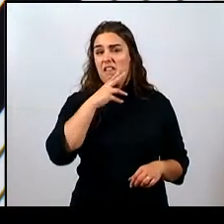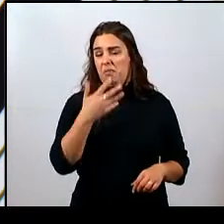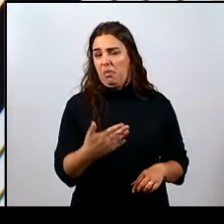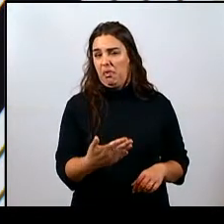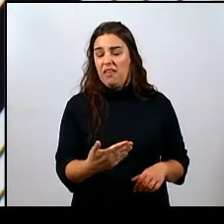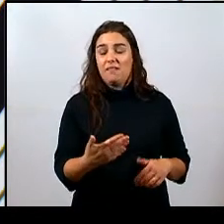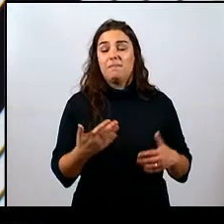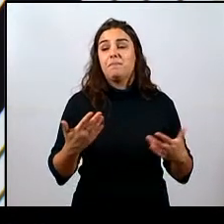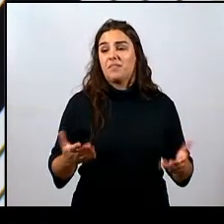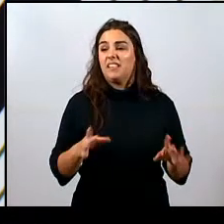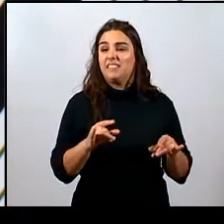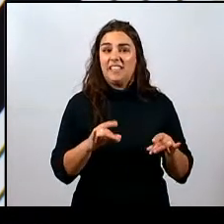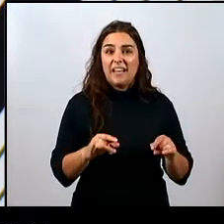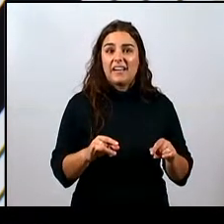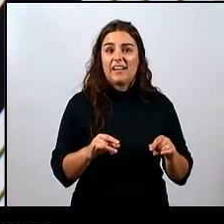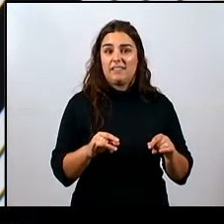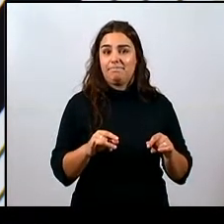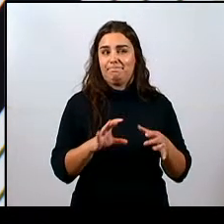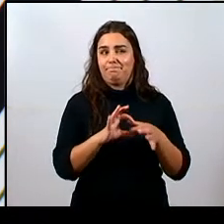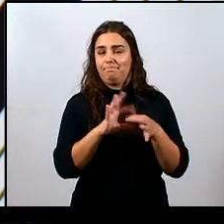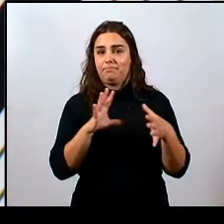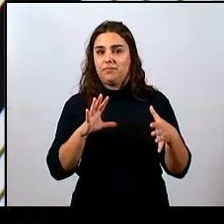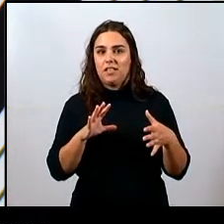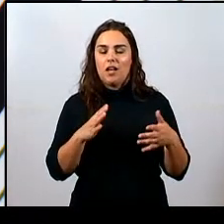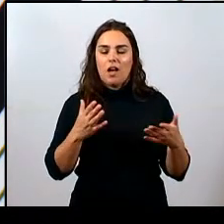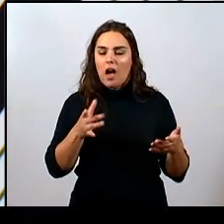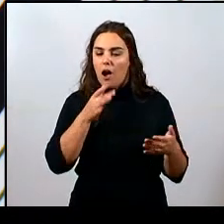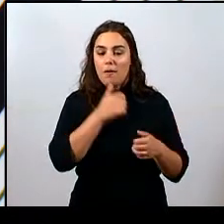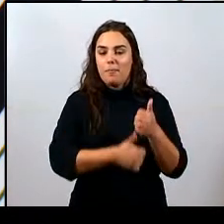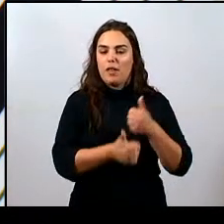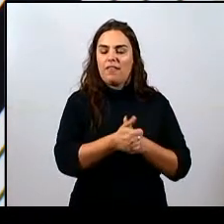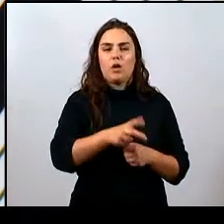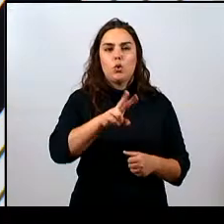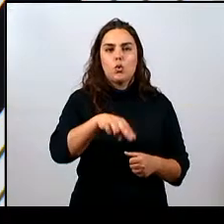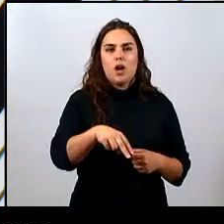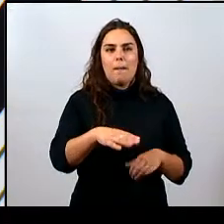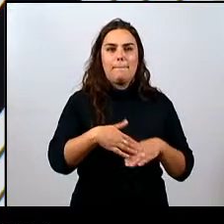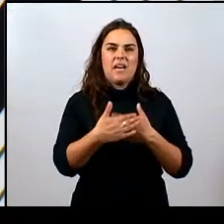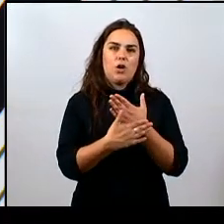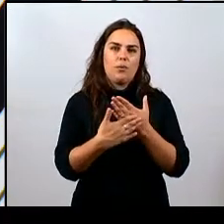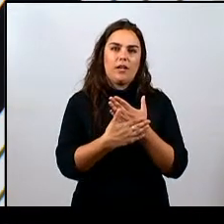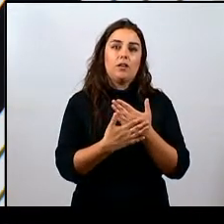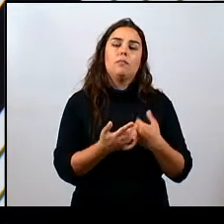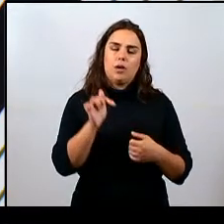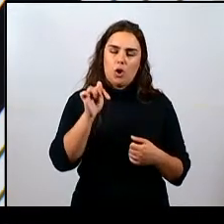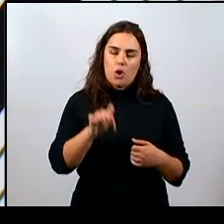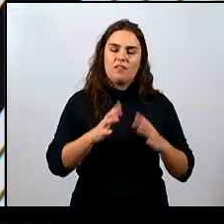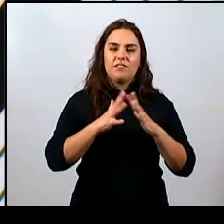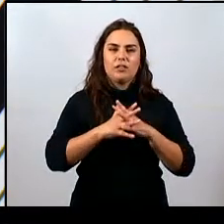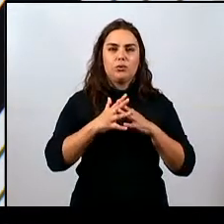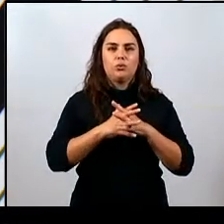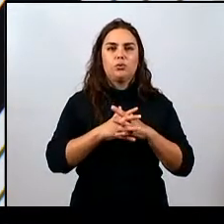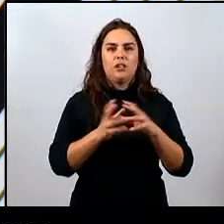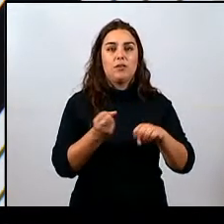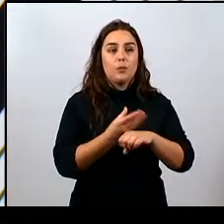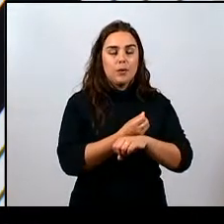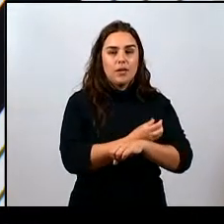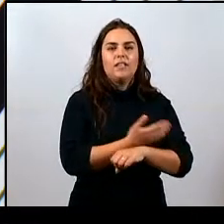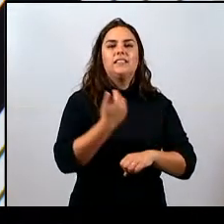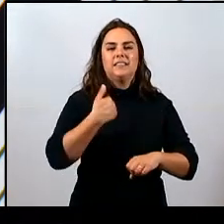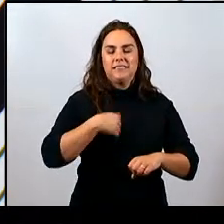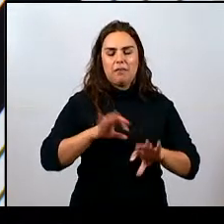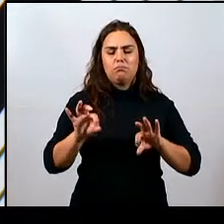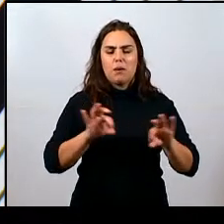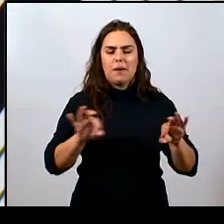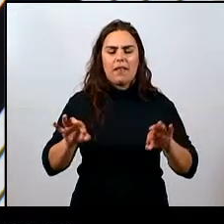porque ha sido una tierra de gente leal con España, no han estado nunca en la prioridad del Gobierno y hoy sus infraestructuras ferroviarias están